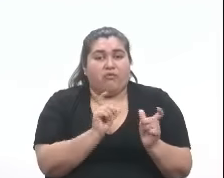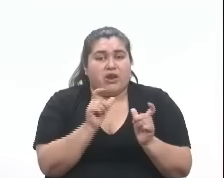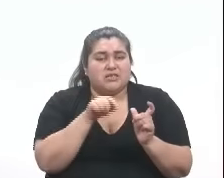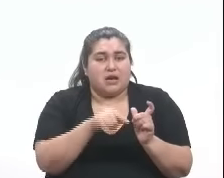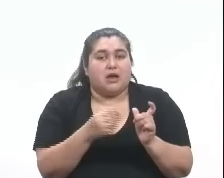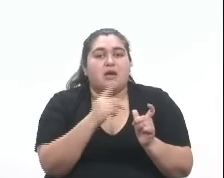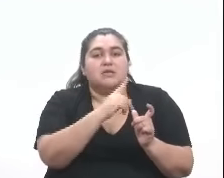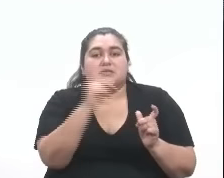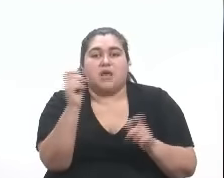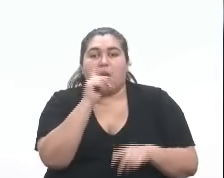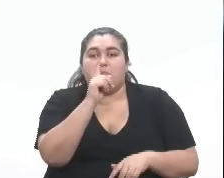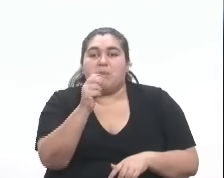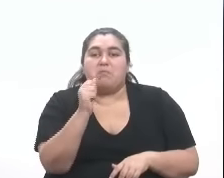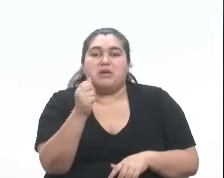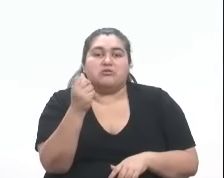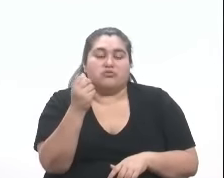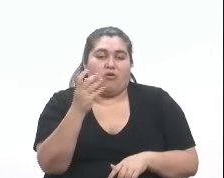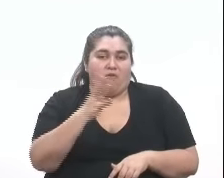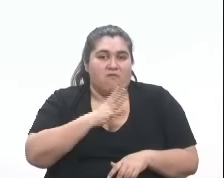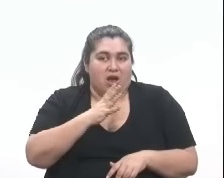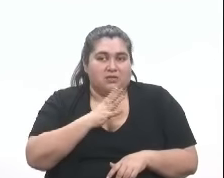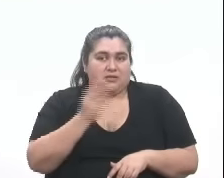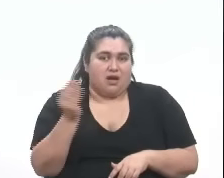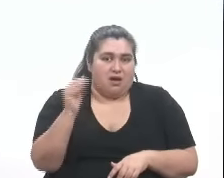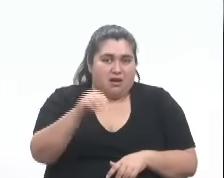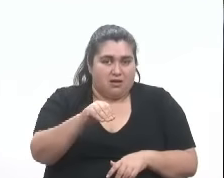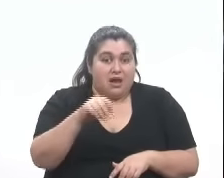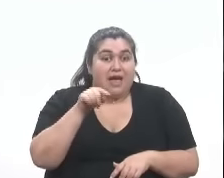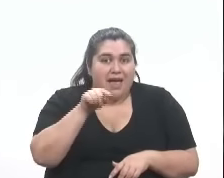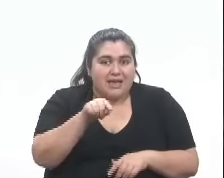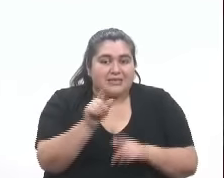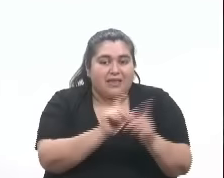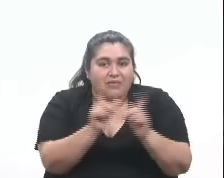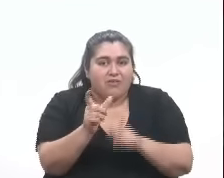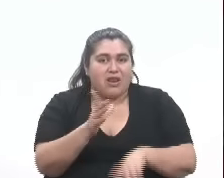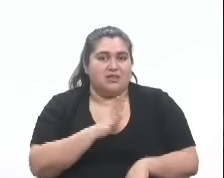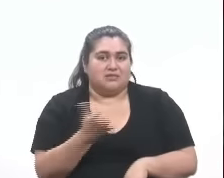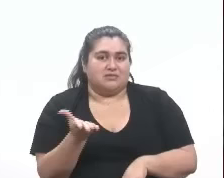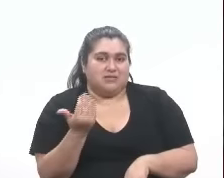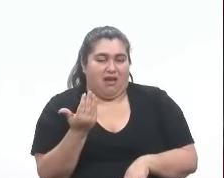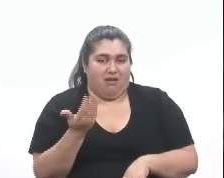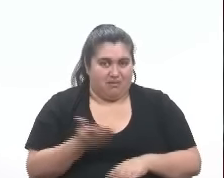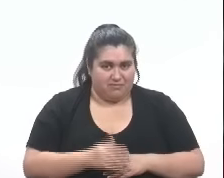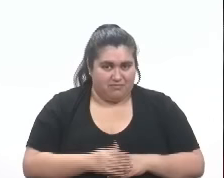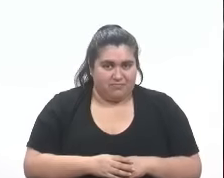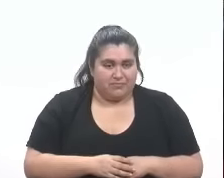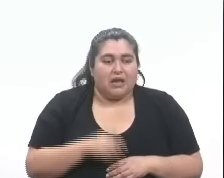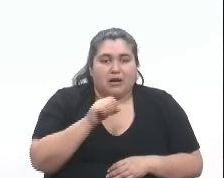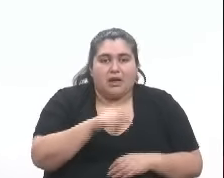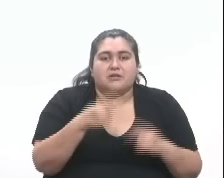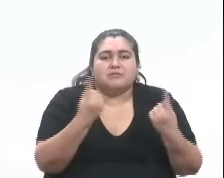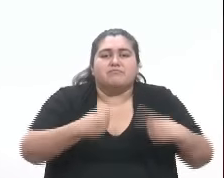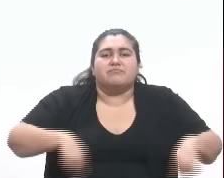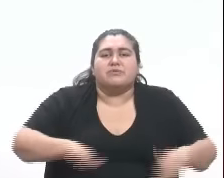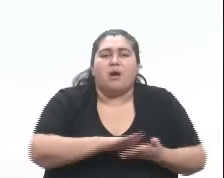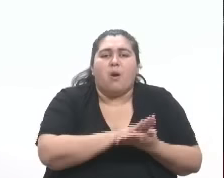100.000 pesos. Que esa era la diferencia de la canasta.